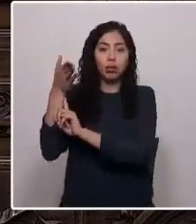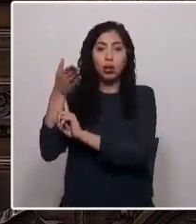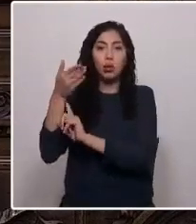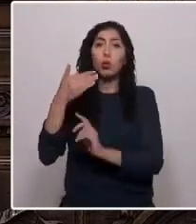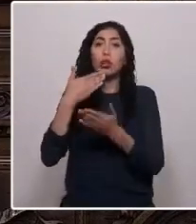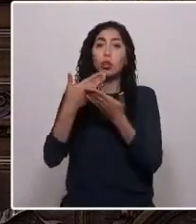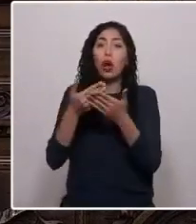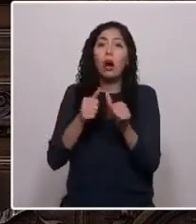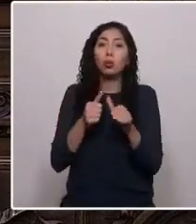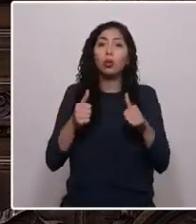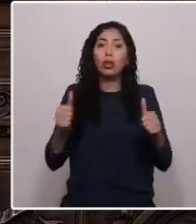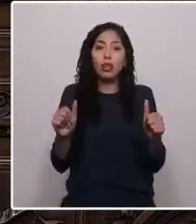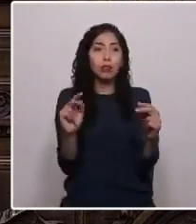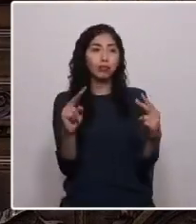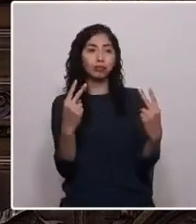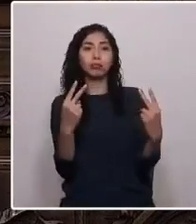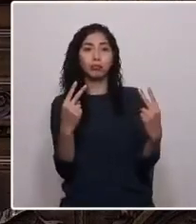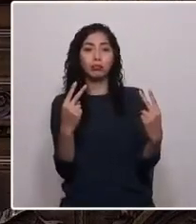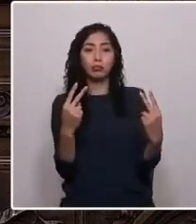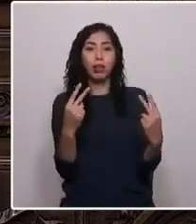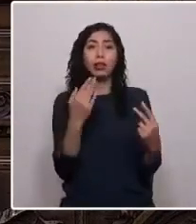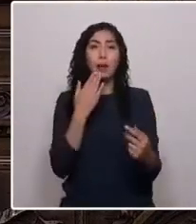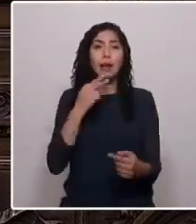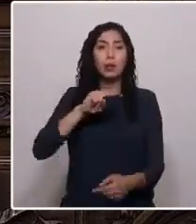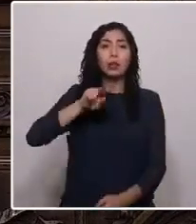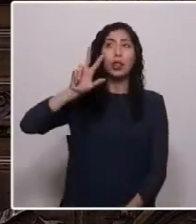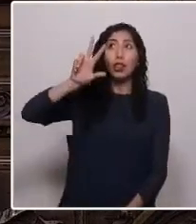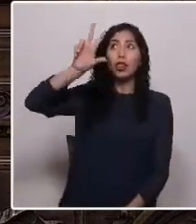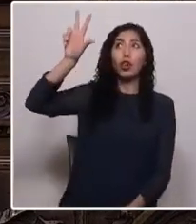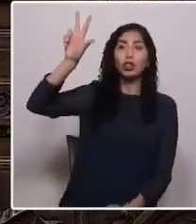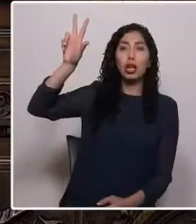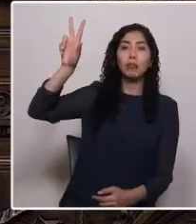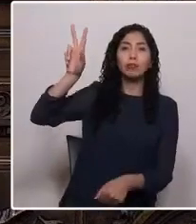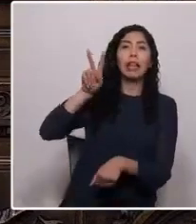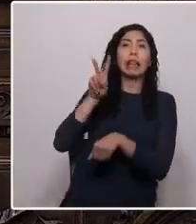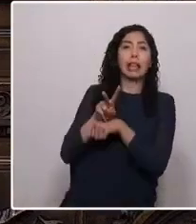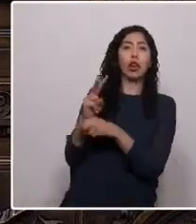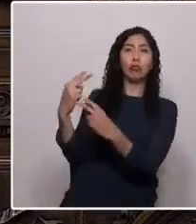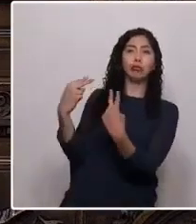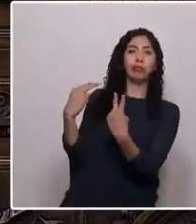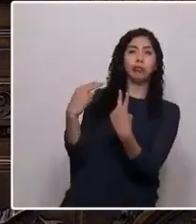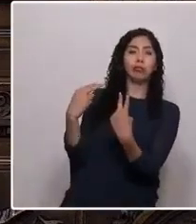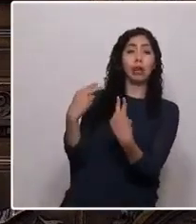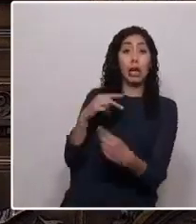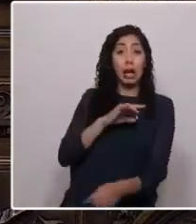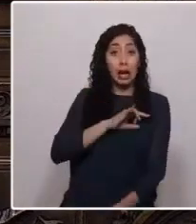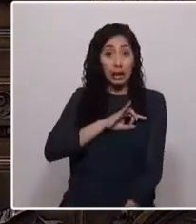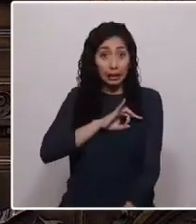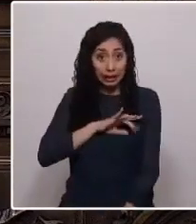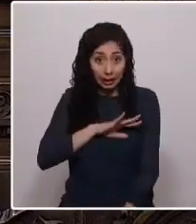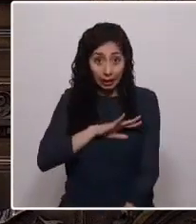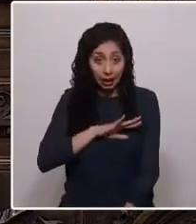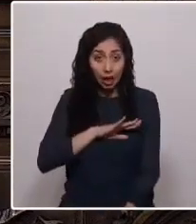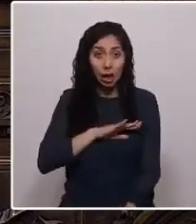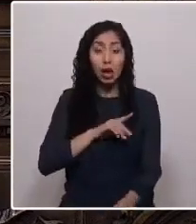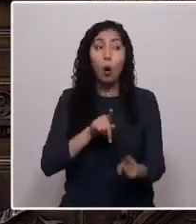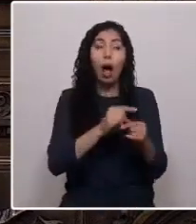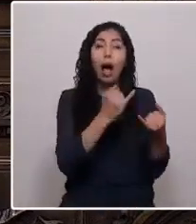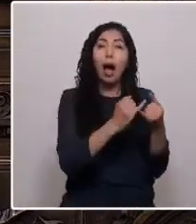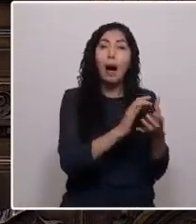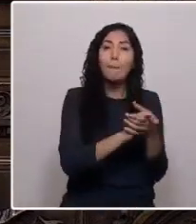Unidas en presencia en nuestras autoridades y como testigos nuestros dioses y espíritus